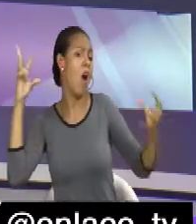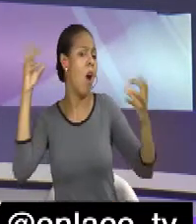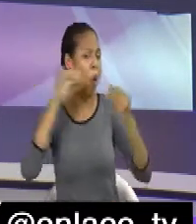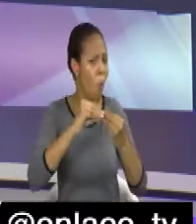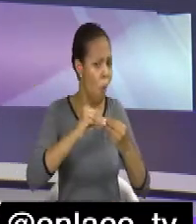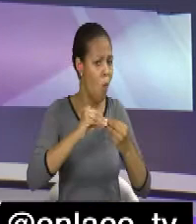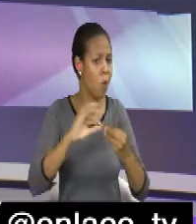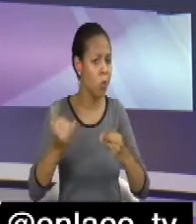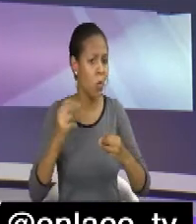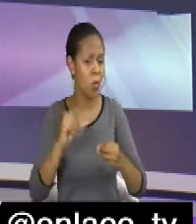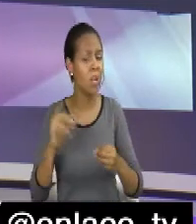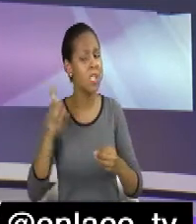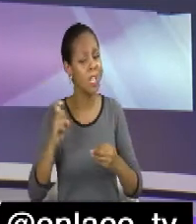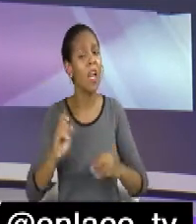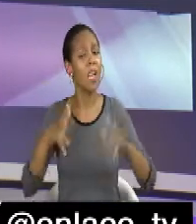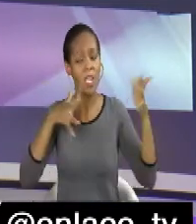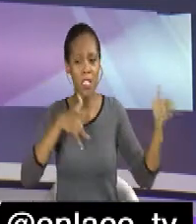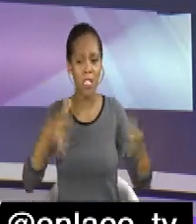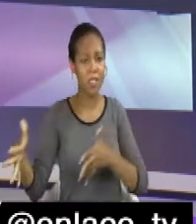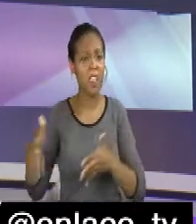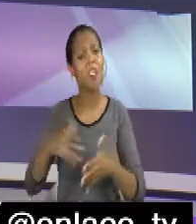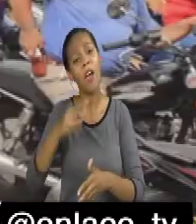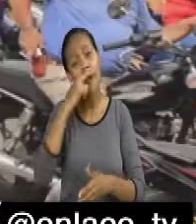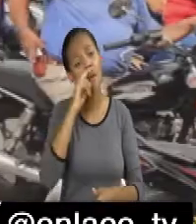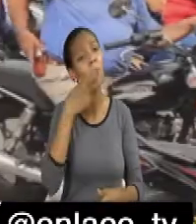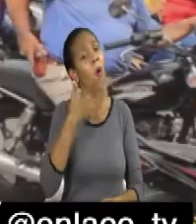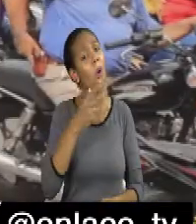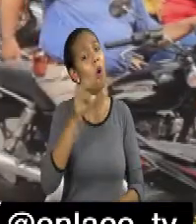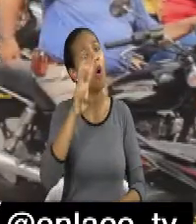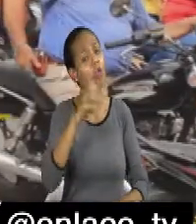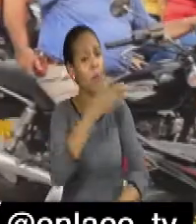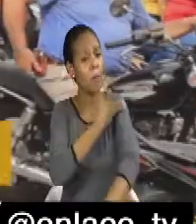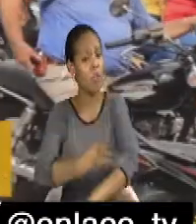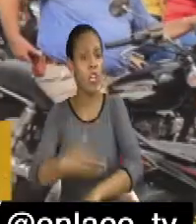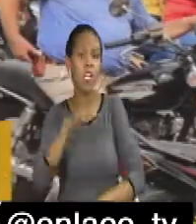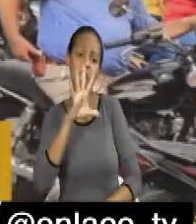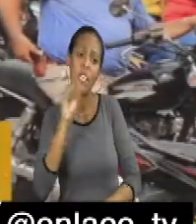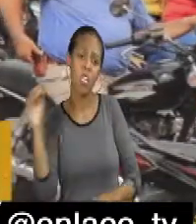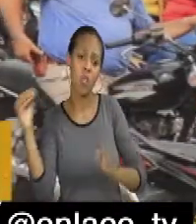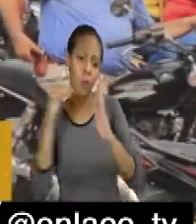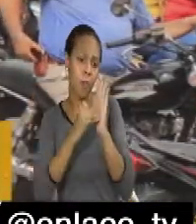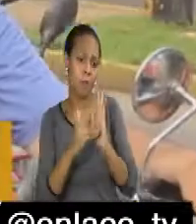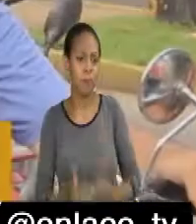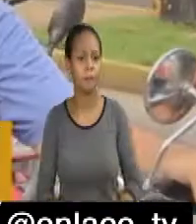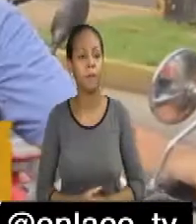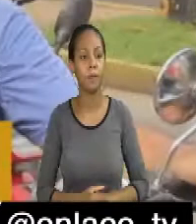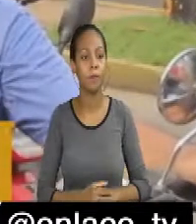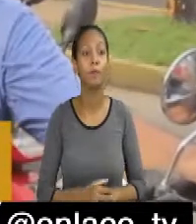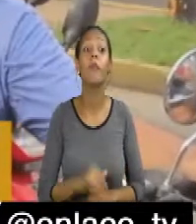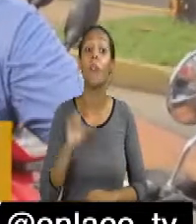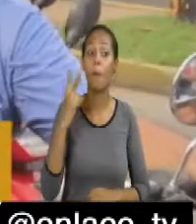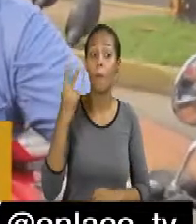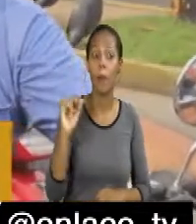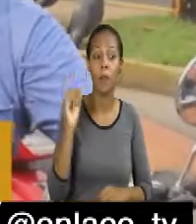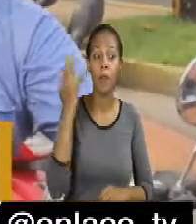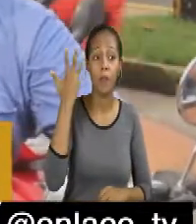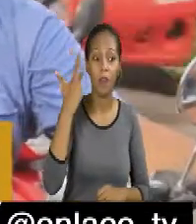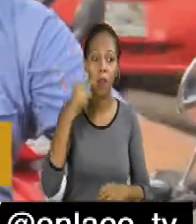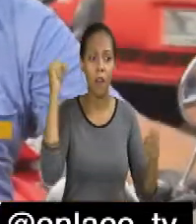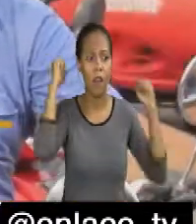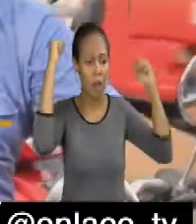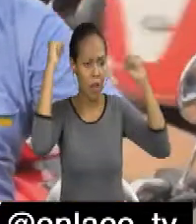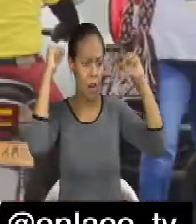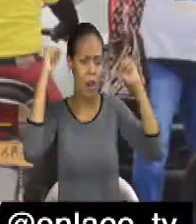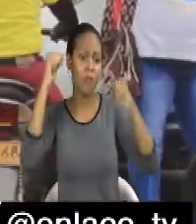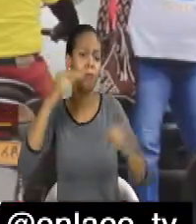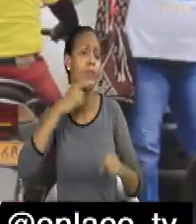más de 8.500.000 niños. 20 días cumplieron en paro los docentes del país. Aseguran que el gobierno nacional no ha